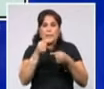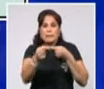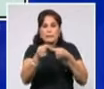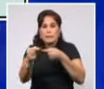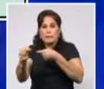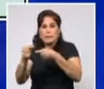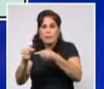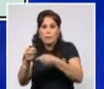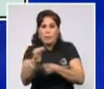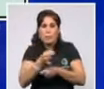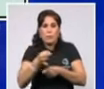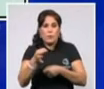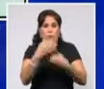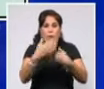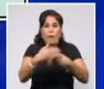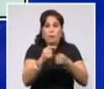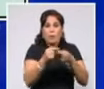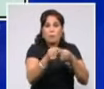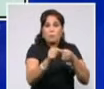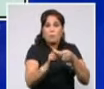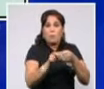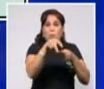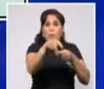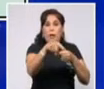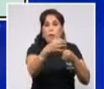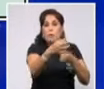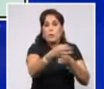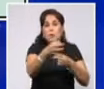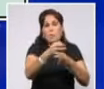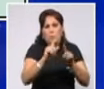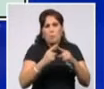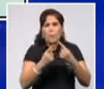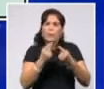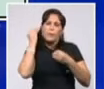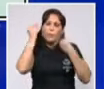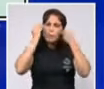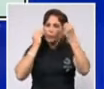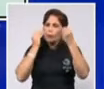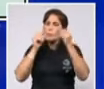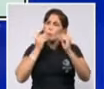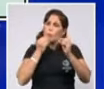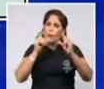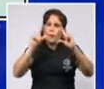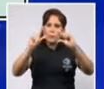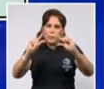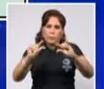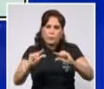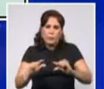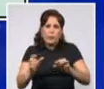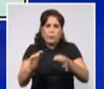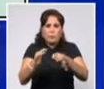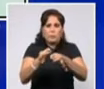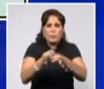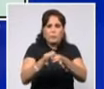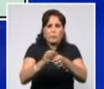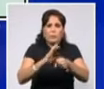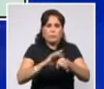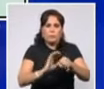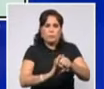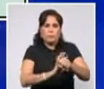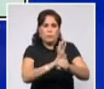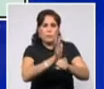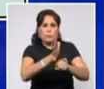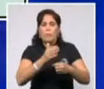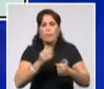pero parece que va a una tendencia o a una disminución del número de casos.